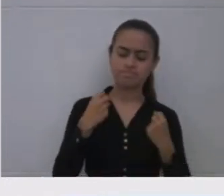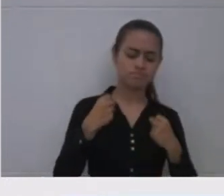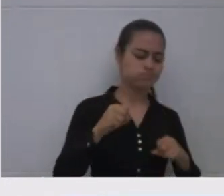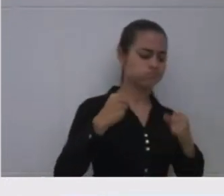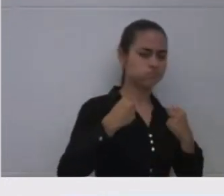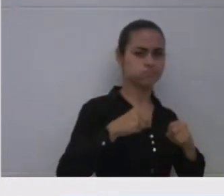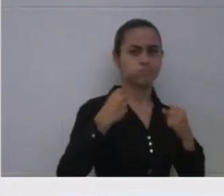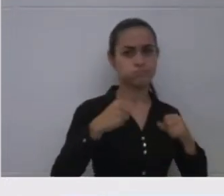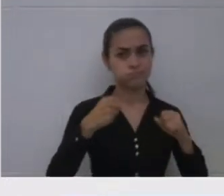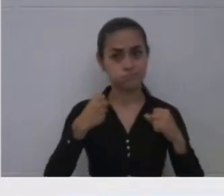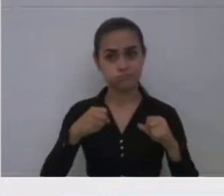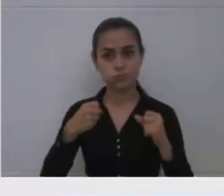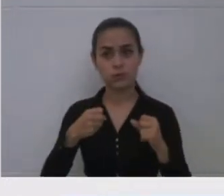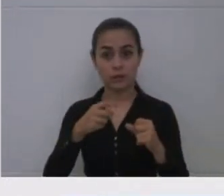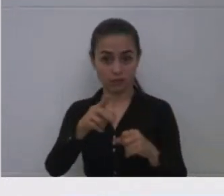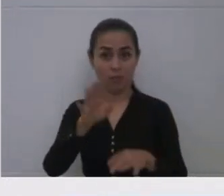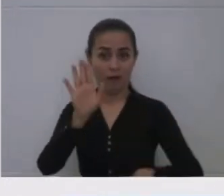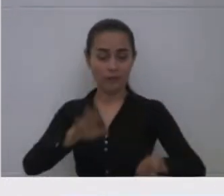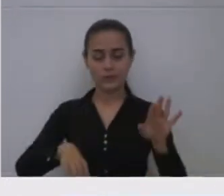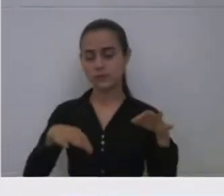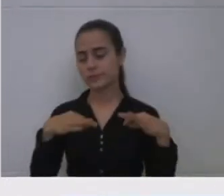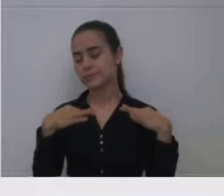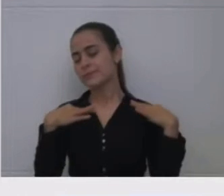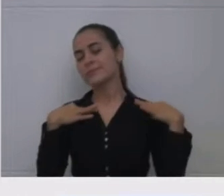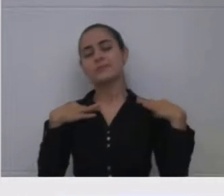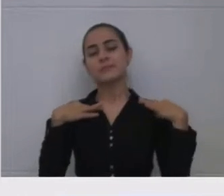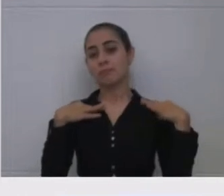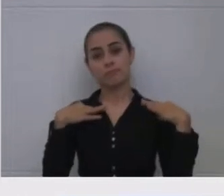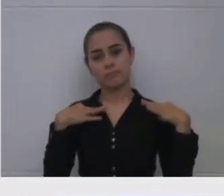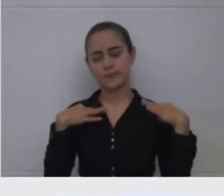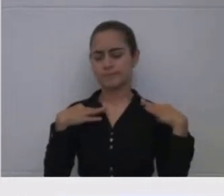la imposibilidad de dormir en muchas ocasiones.